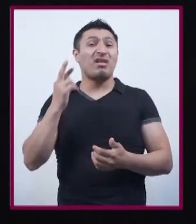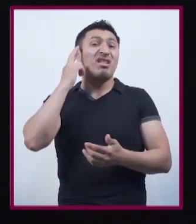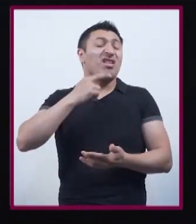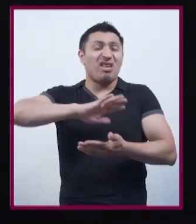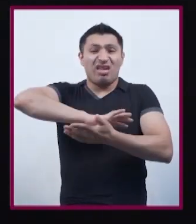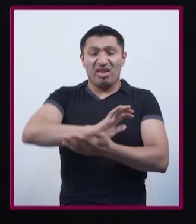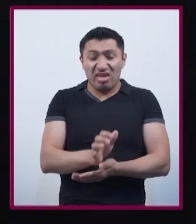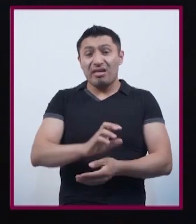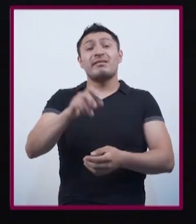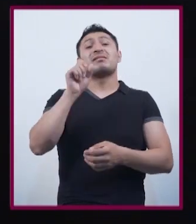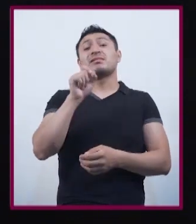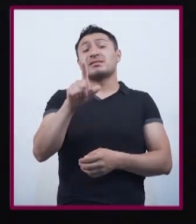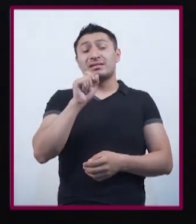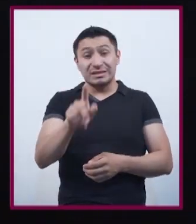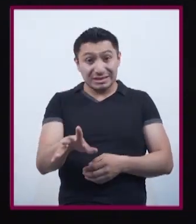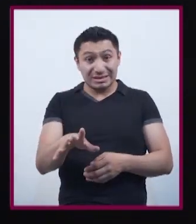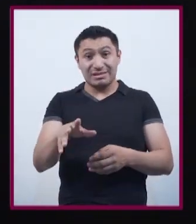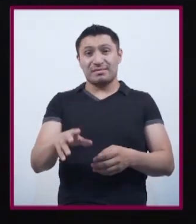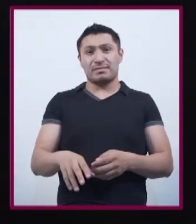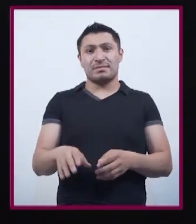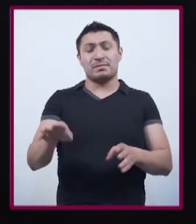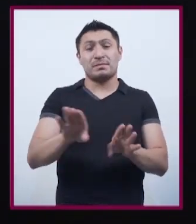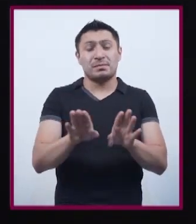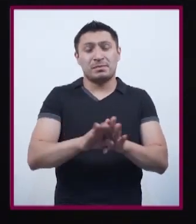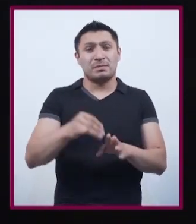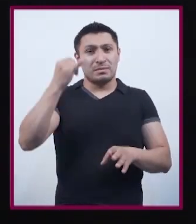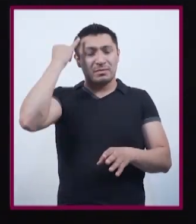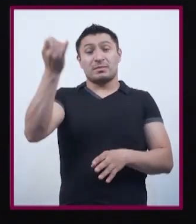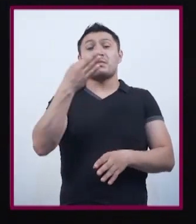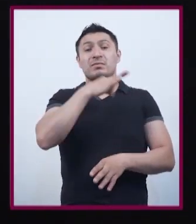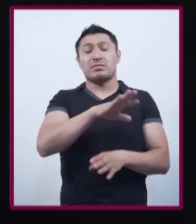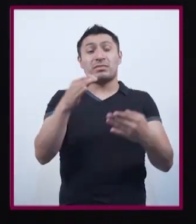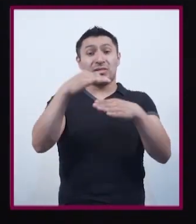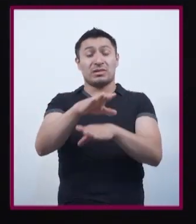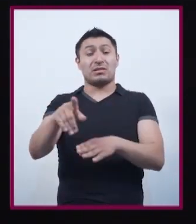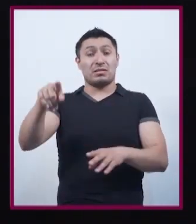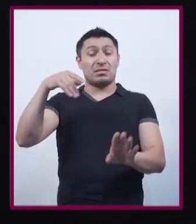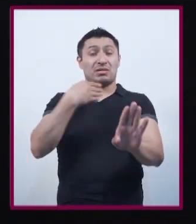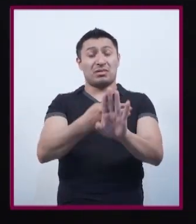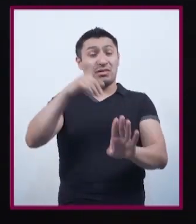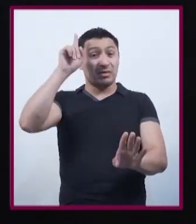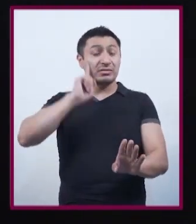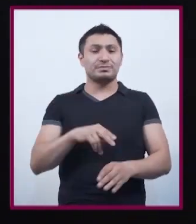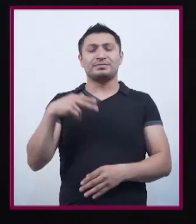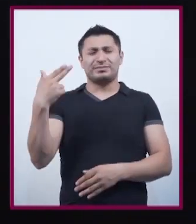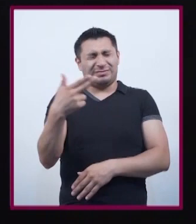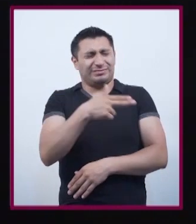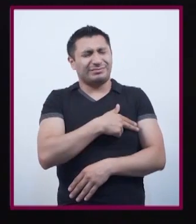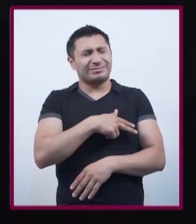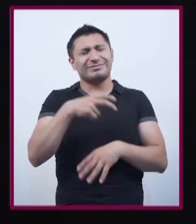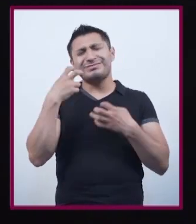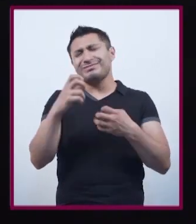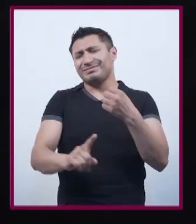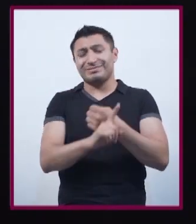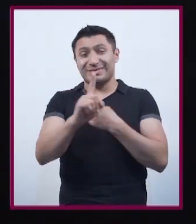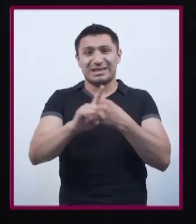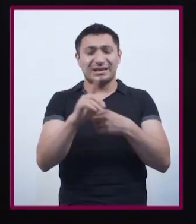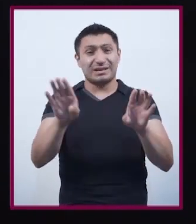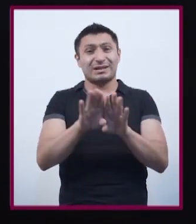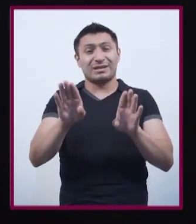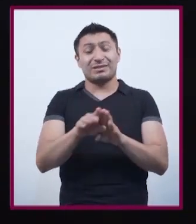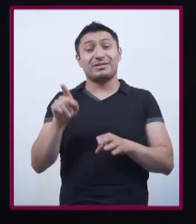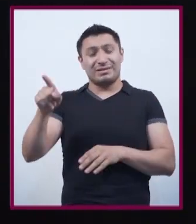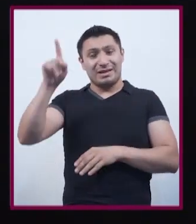los problemas que la aquejaron: el abandono, la pobreza, la falta de educación, el racismo e incluso hasta